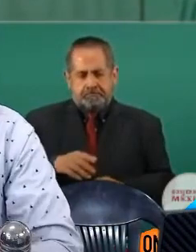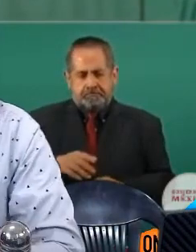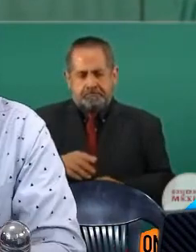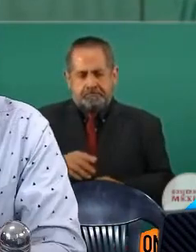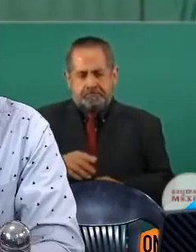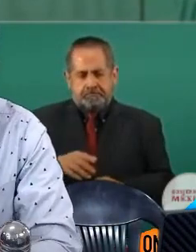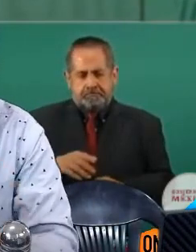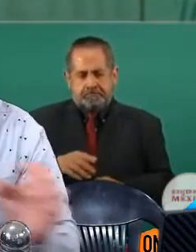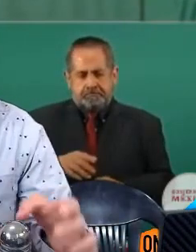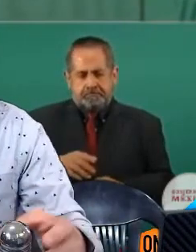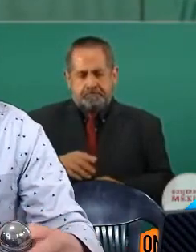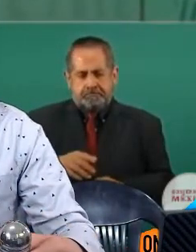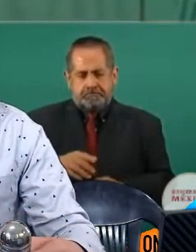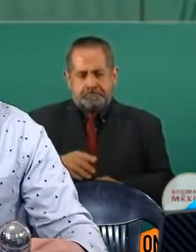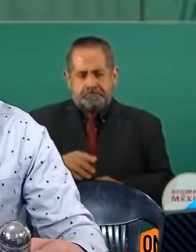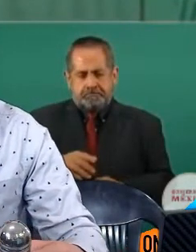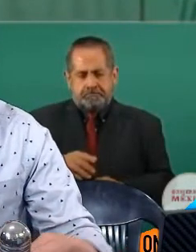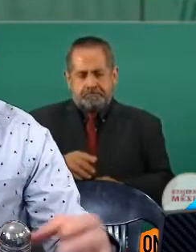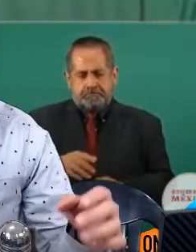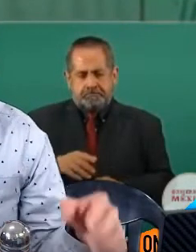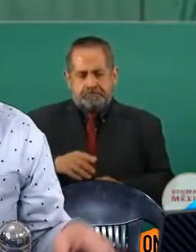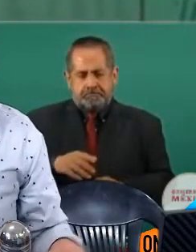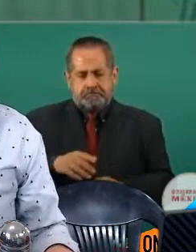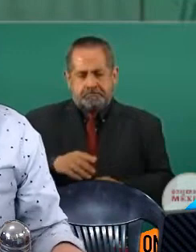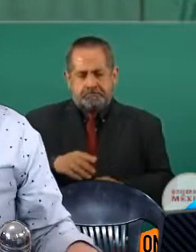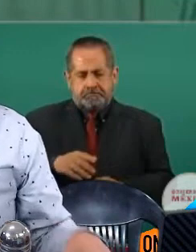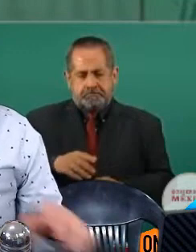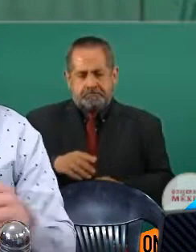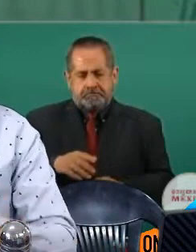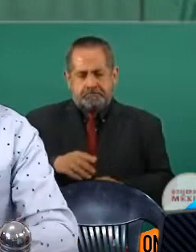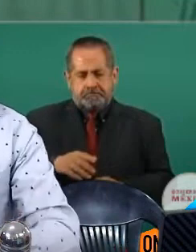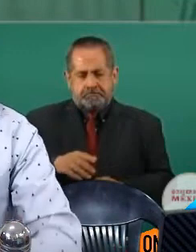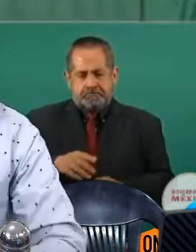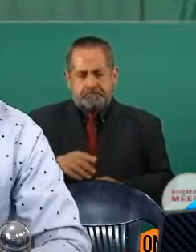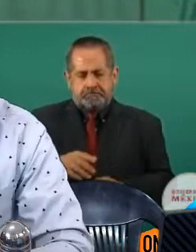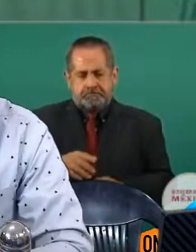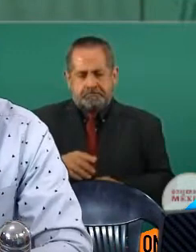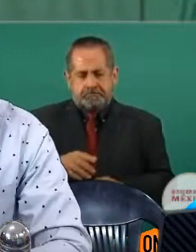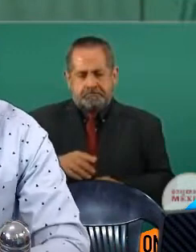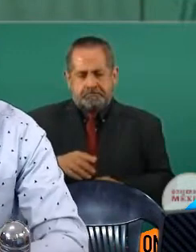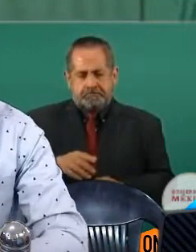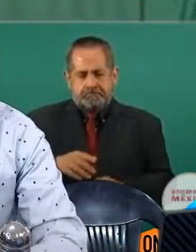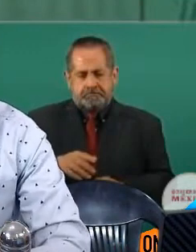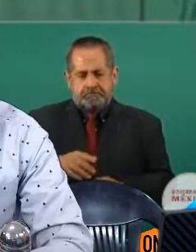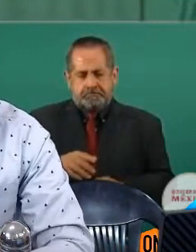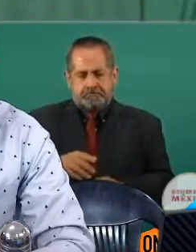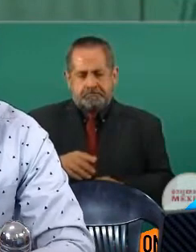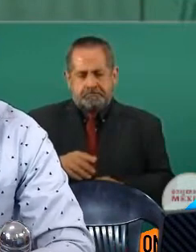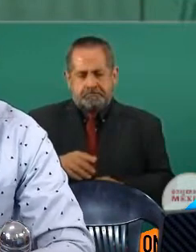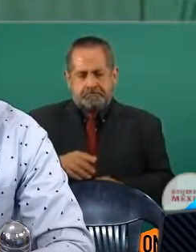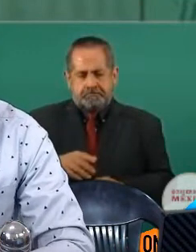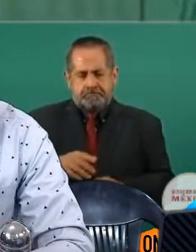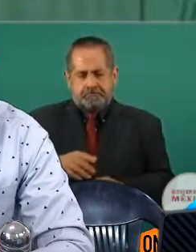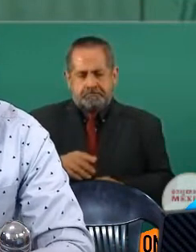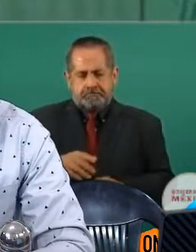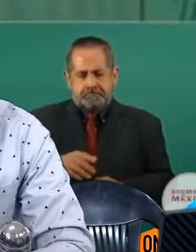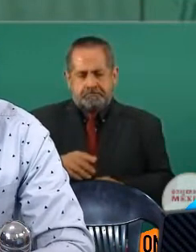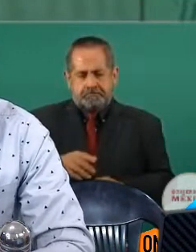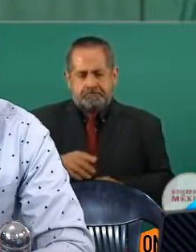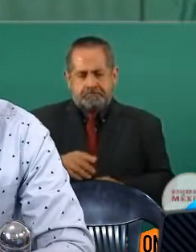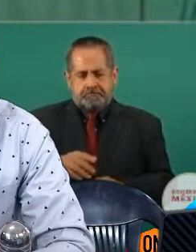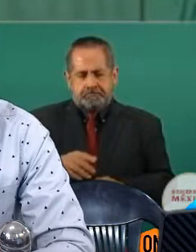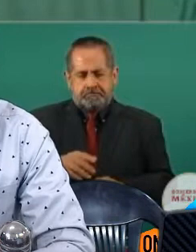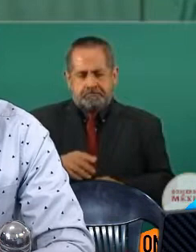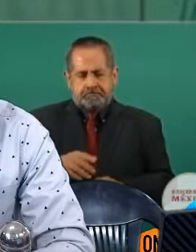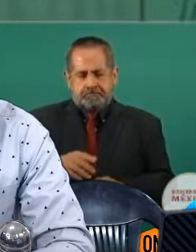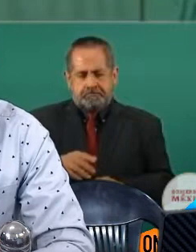Pues sí, amigos, ya se dan cuenta de cómo Andrés Manuel los tiene perfectamente bien identificados a todos estos